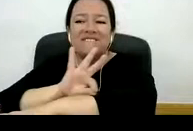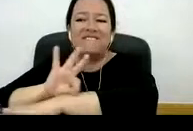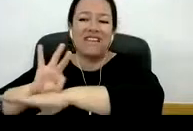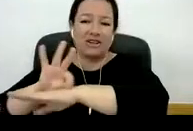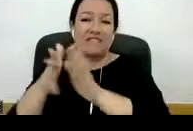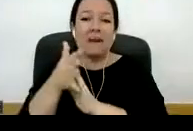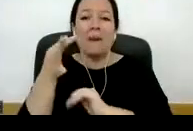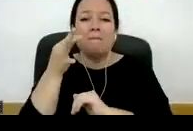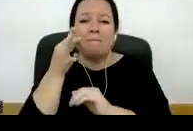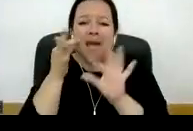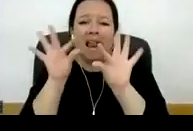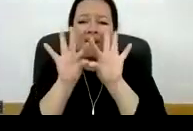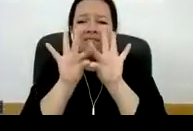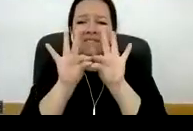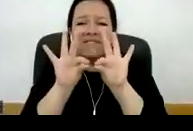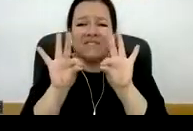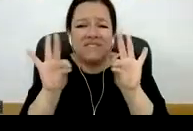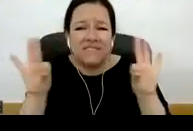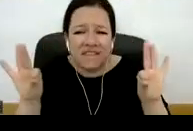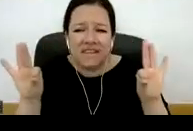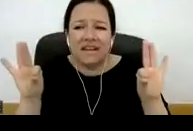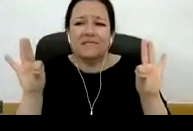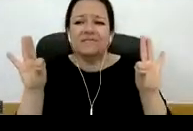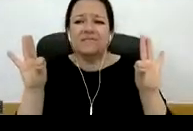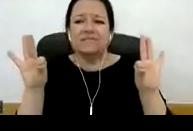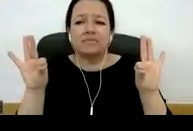la piel se vuelve mucho más